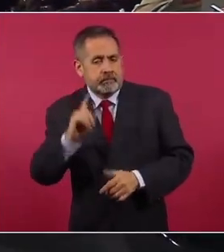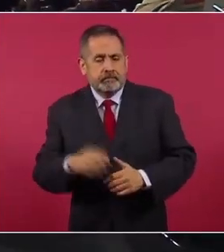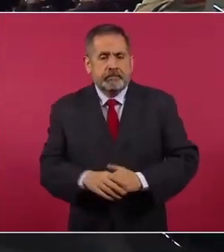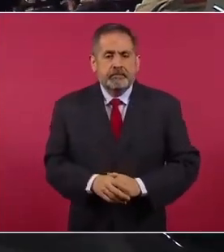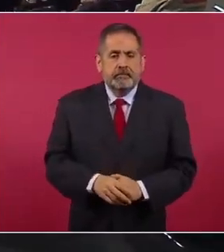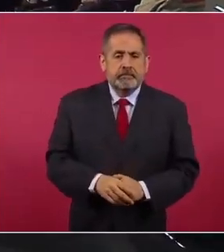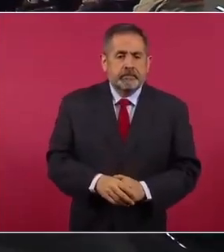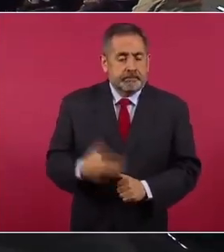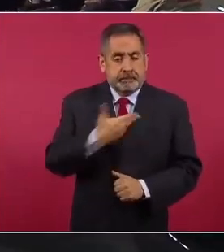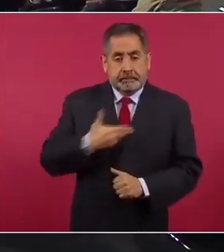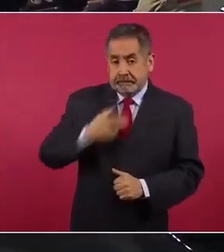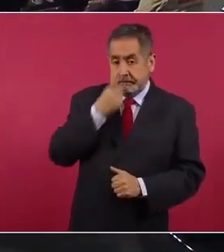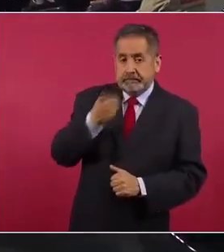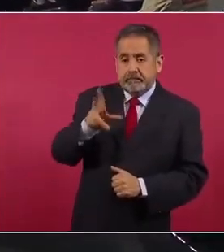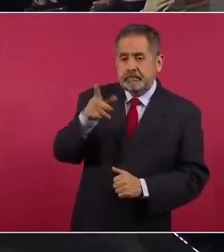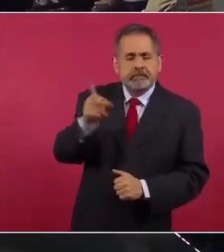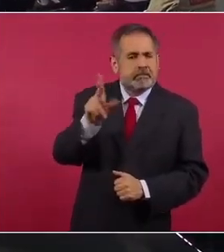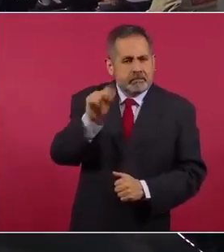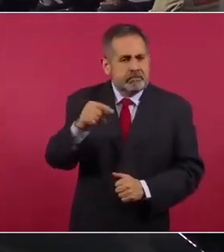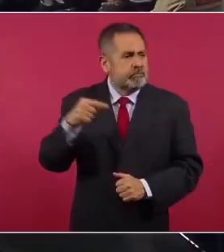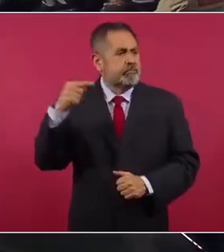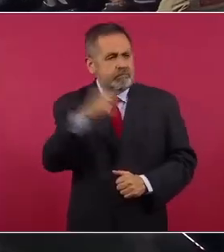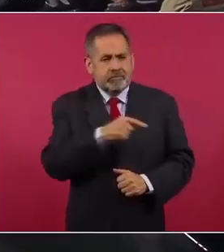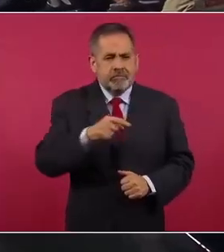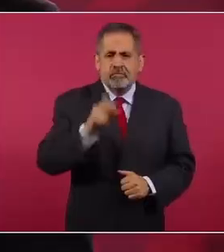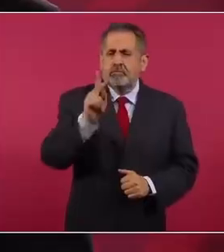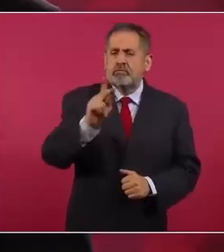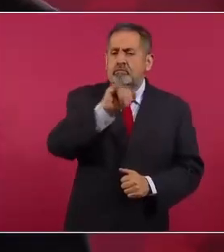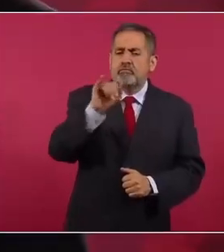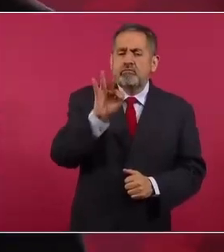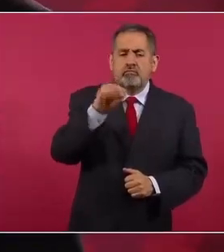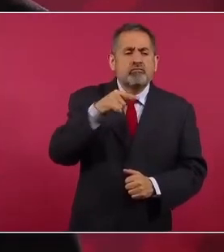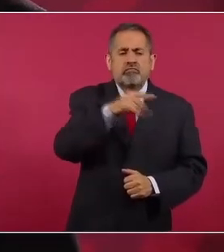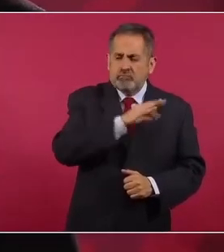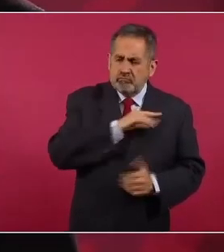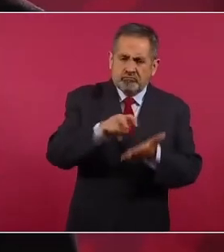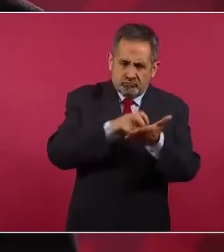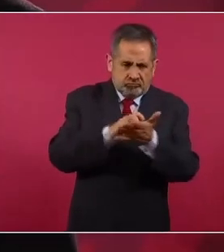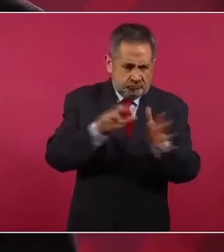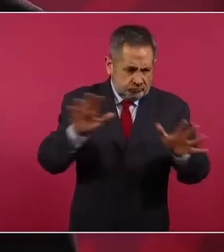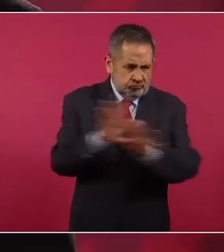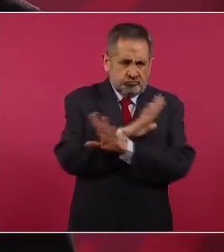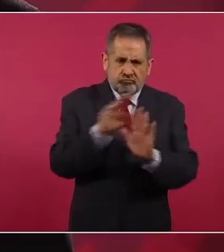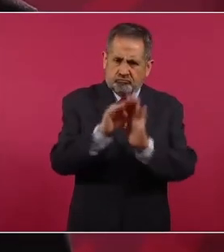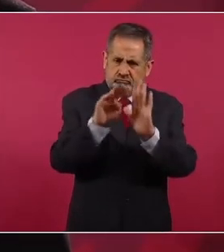Pero puede salir del Poder Judicial una reforma en ese sentido.